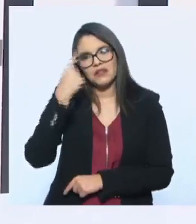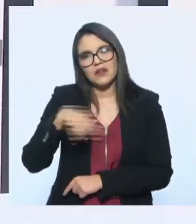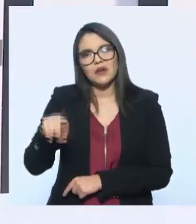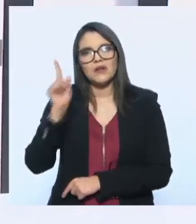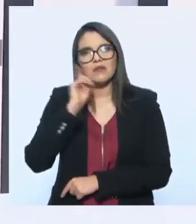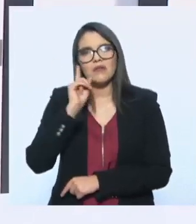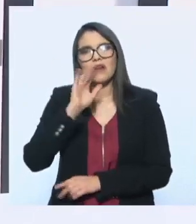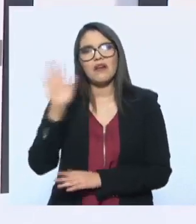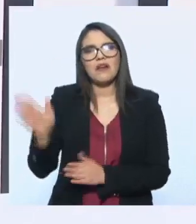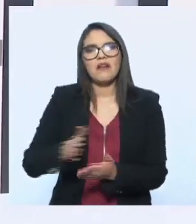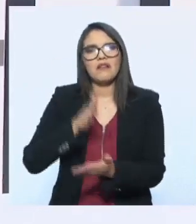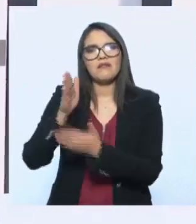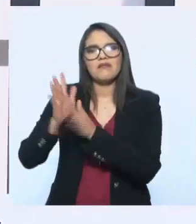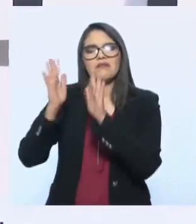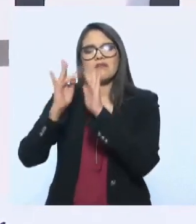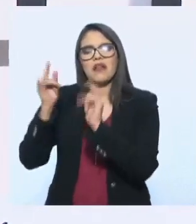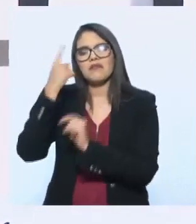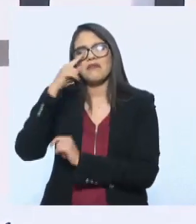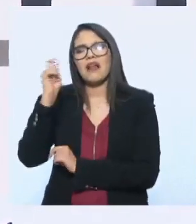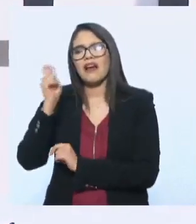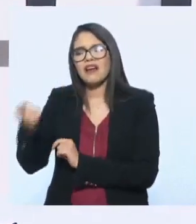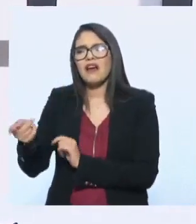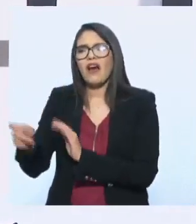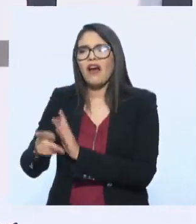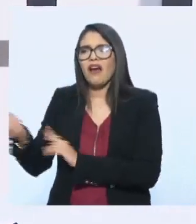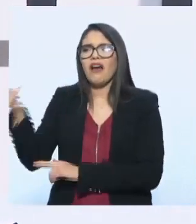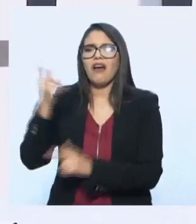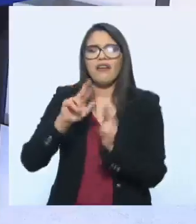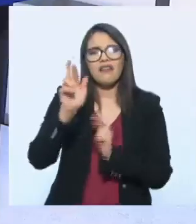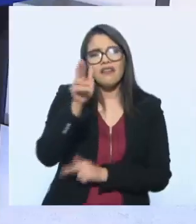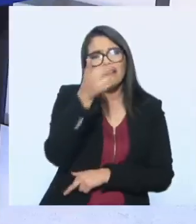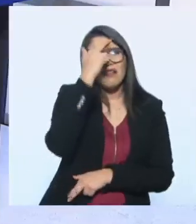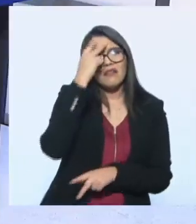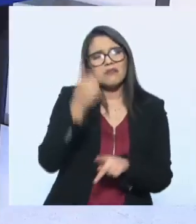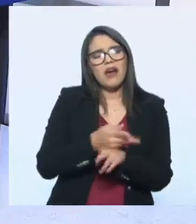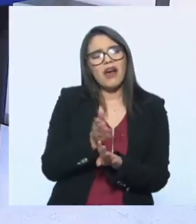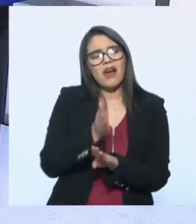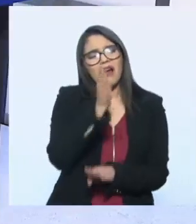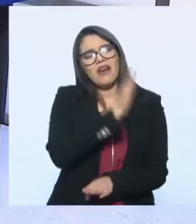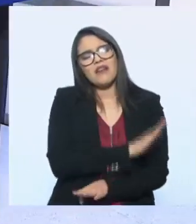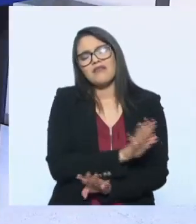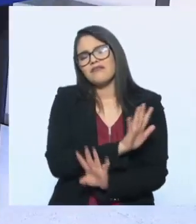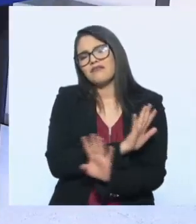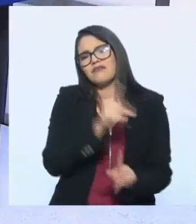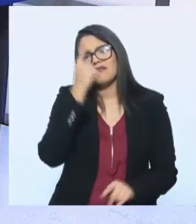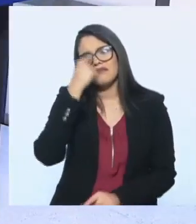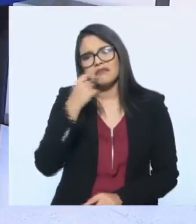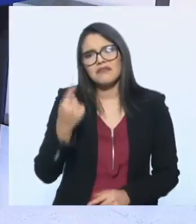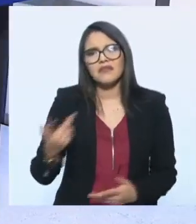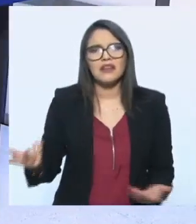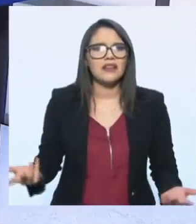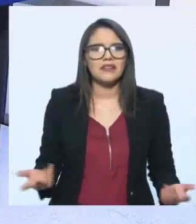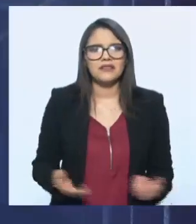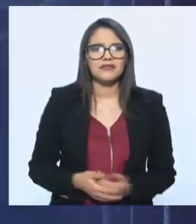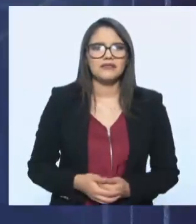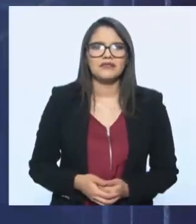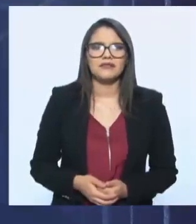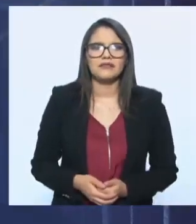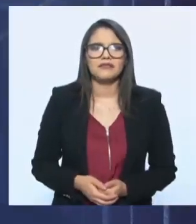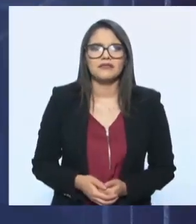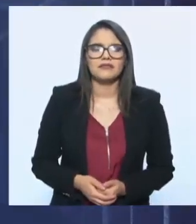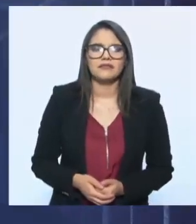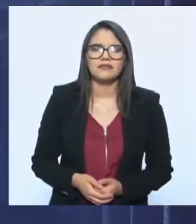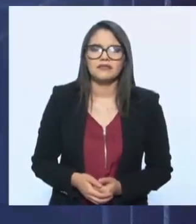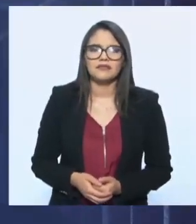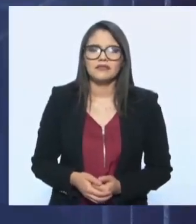está en París, ¿ya para qué revivir el pasado y todo lo que hizo justamente todo este montaje que se armó en torno